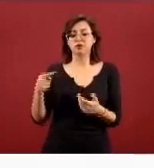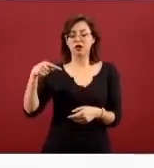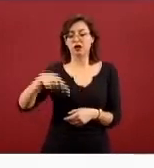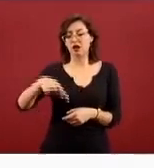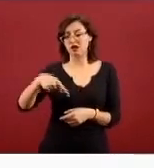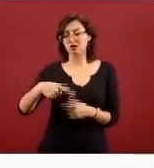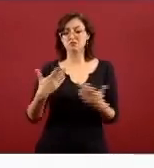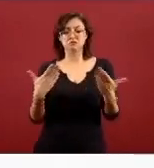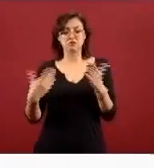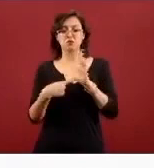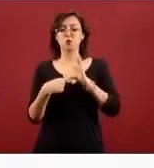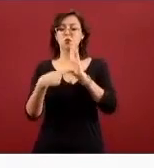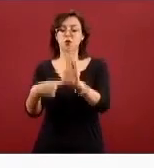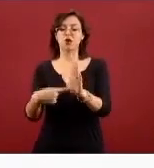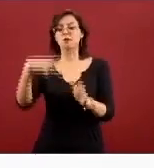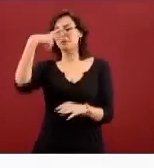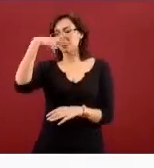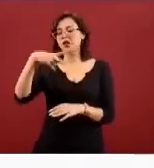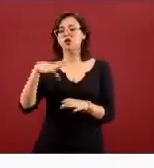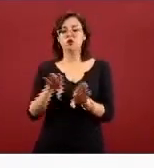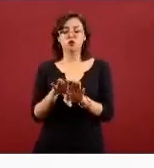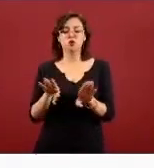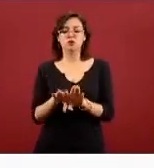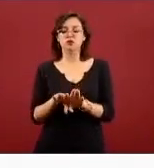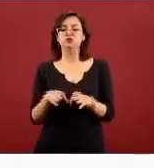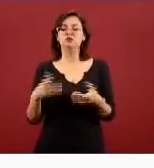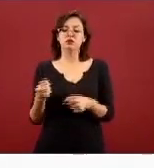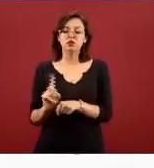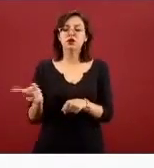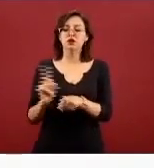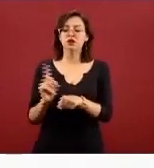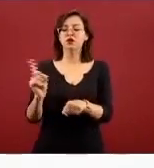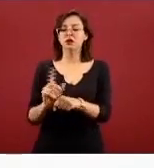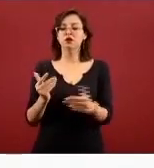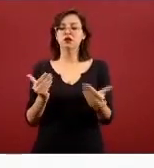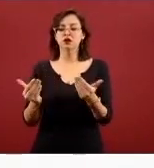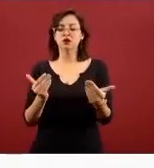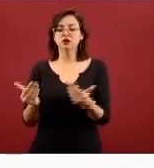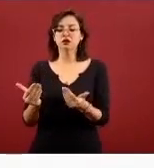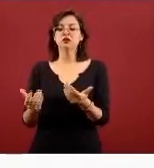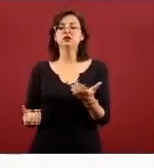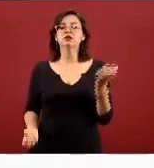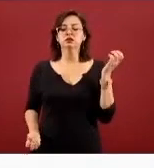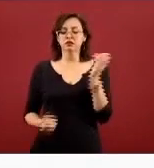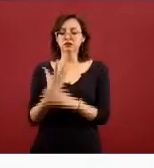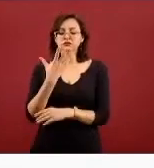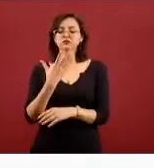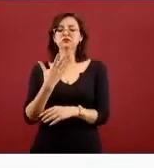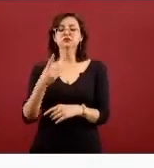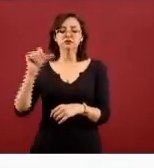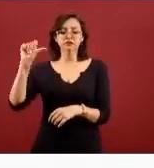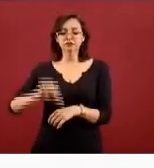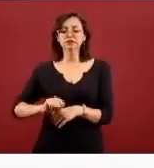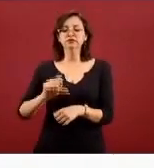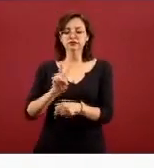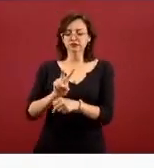estado presentando también y actualizando, y bueno, esto sería el nuevo corte, y estamos dando seguimiento